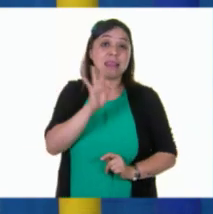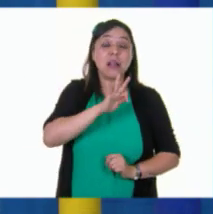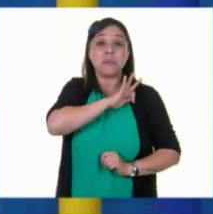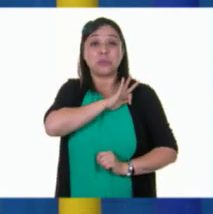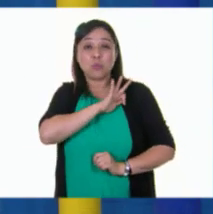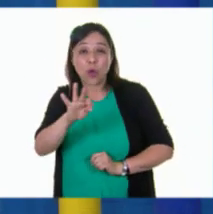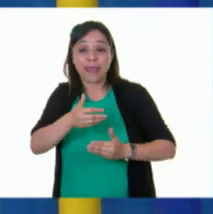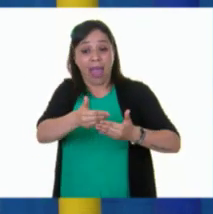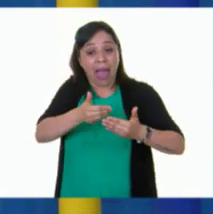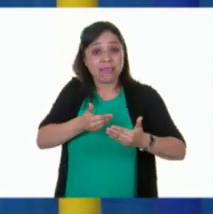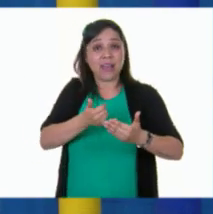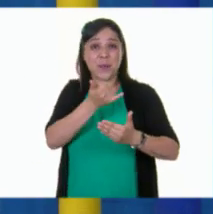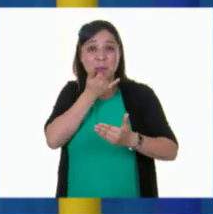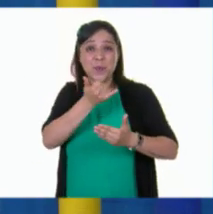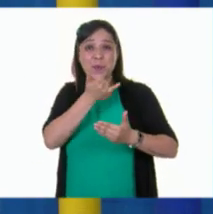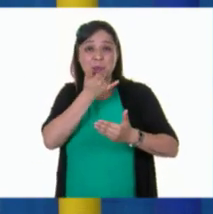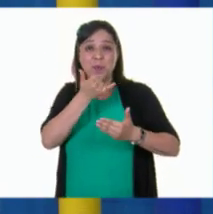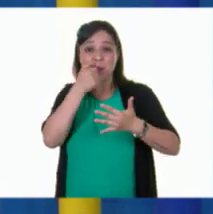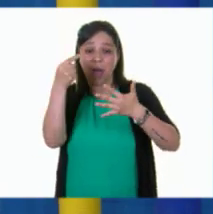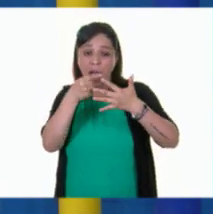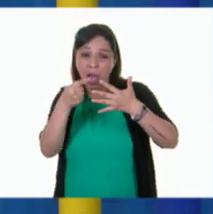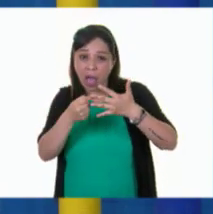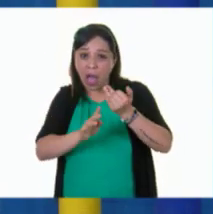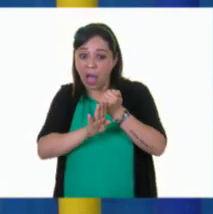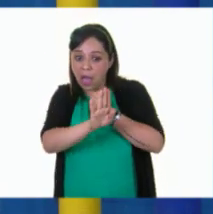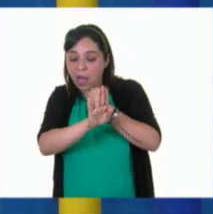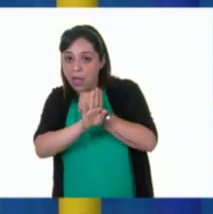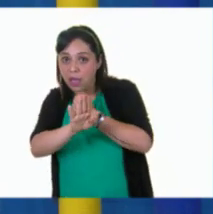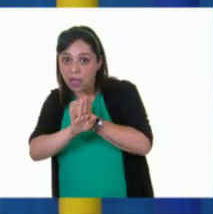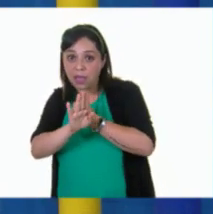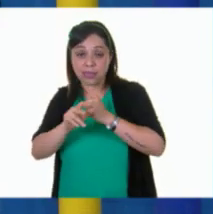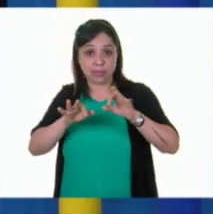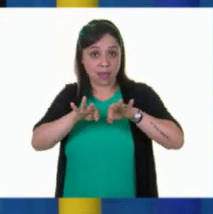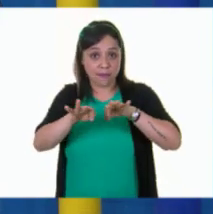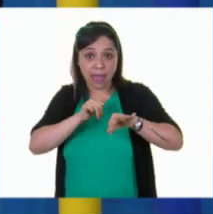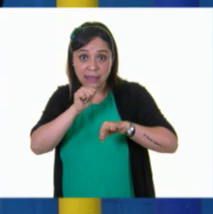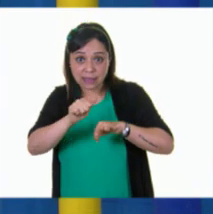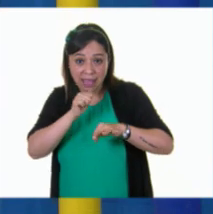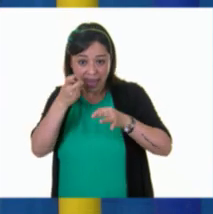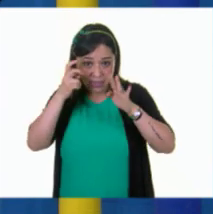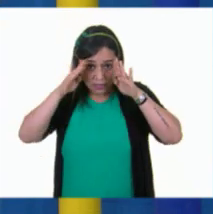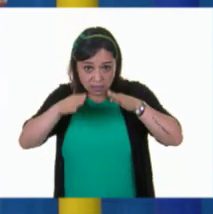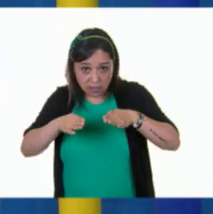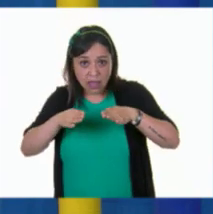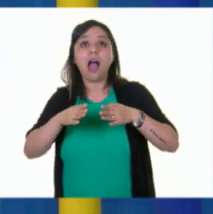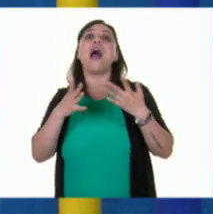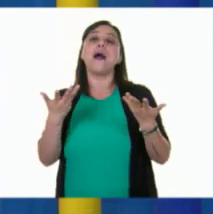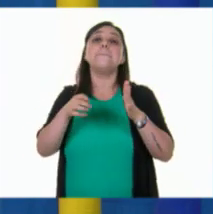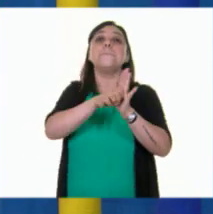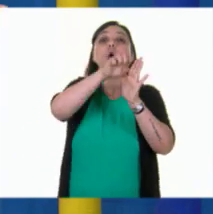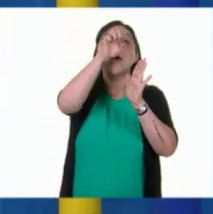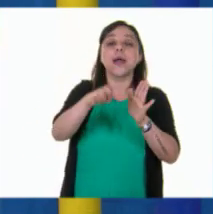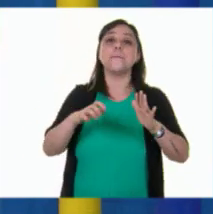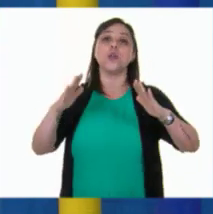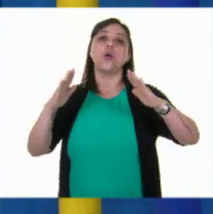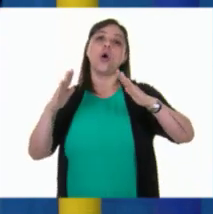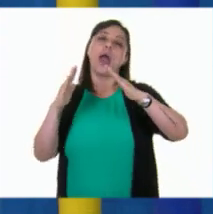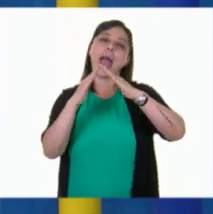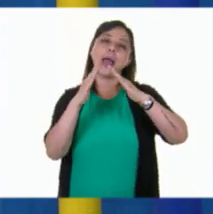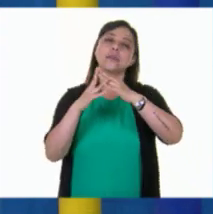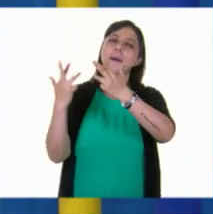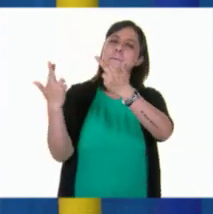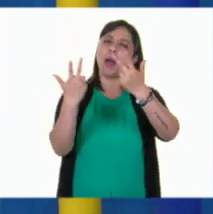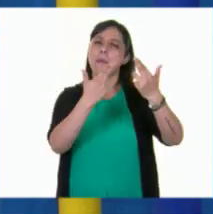la prevención de los riesgos. Es decir, el desastre se manifiesta cuando hay destrucción de viviendas, de carreteras,